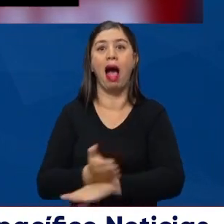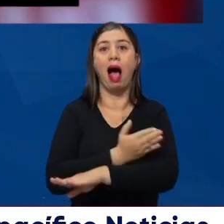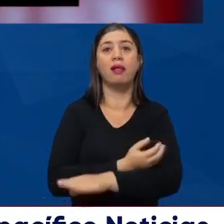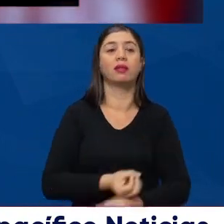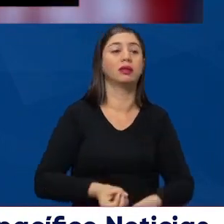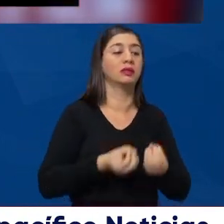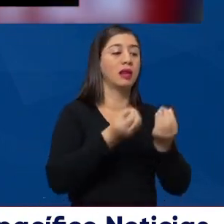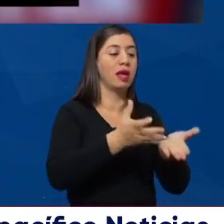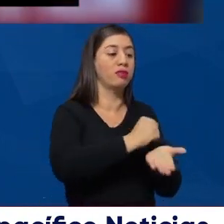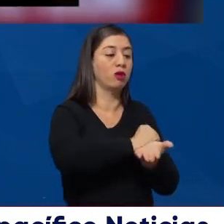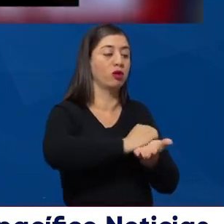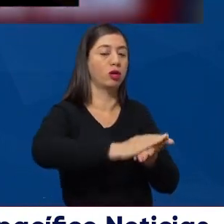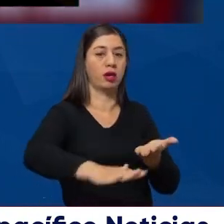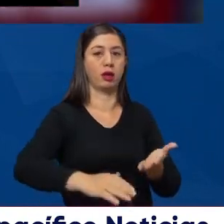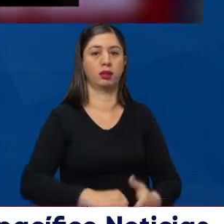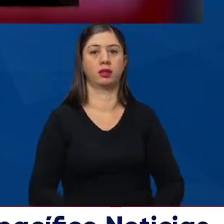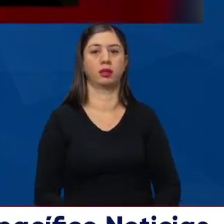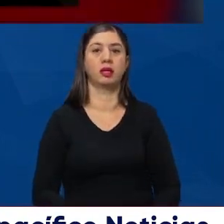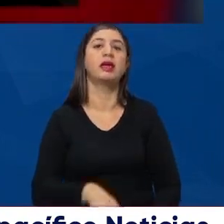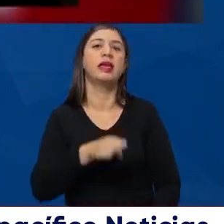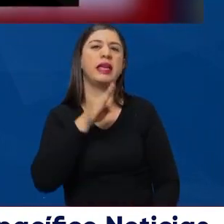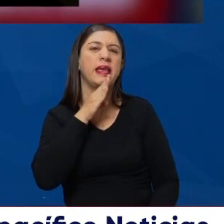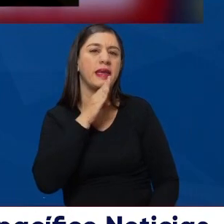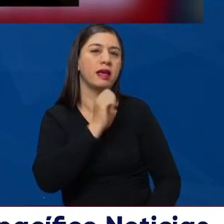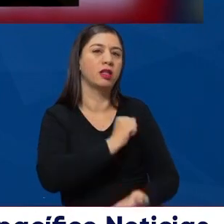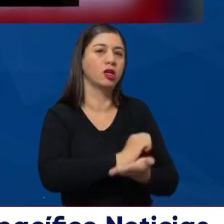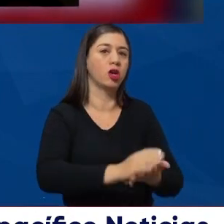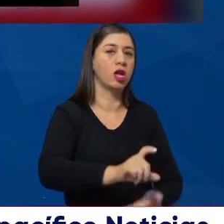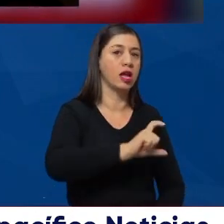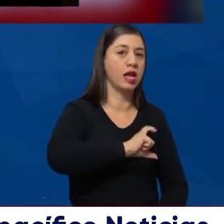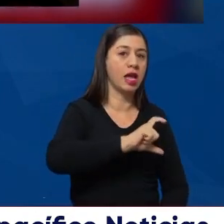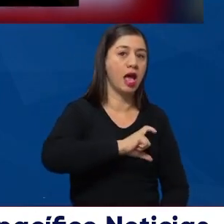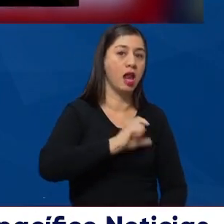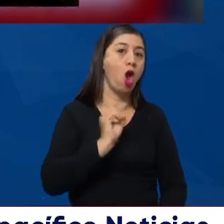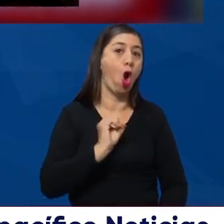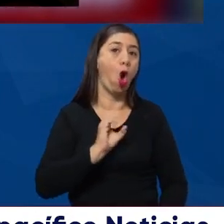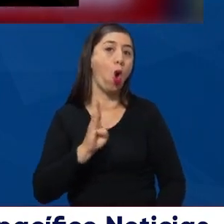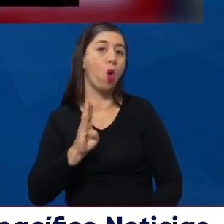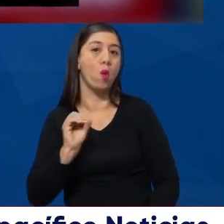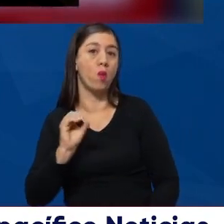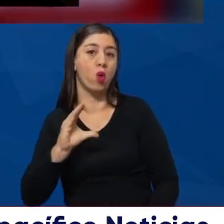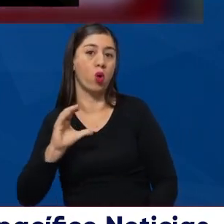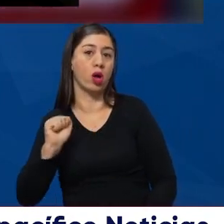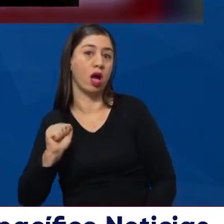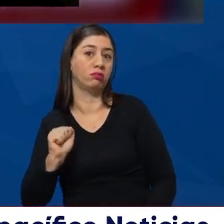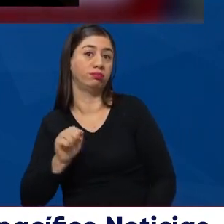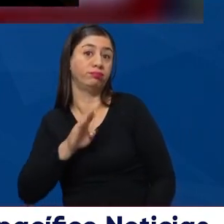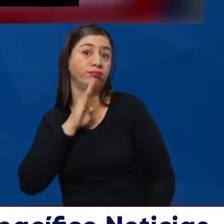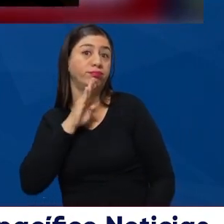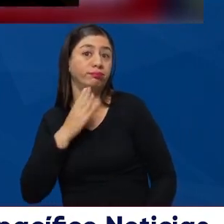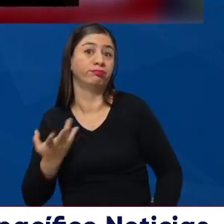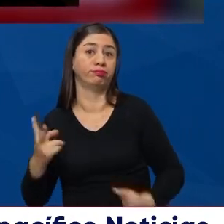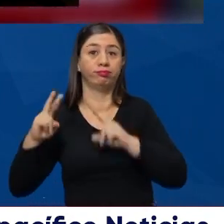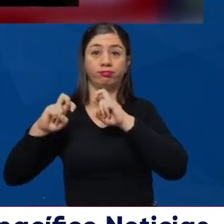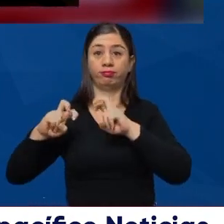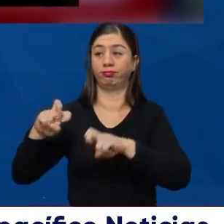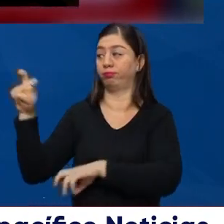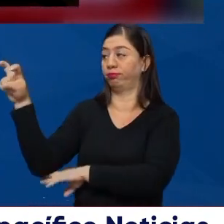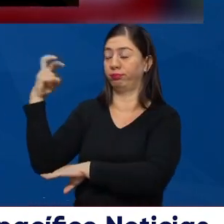gratis a ese grupito de hinchas. ¿Quién fueron? ¿Los del Cali o los de Boca? Bueno, eso va a tener que investigarlo la